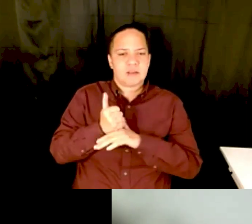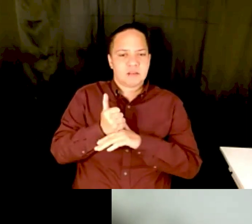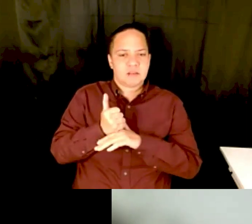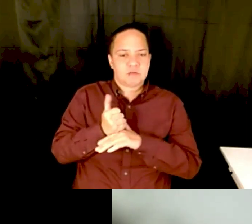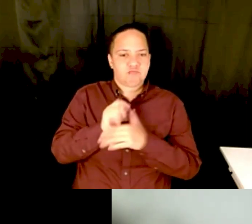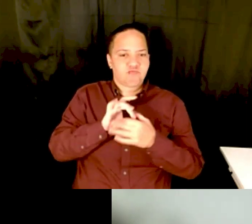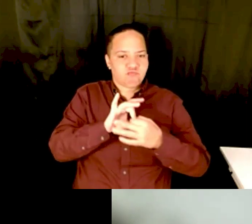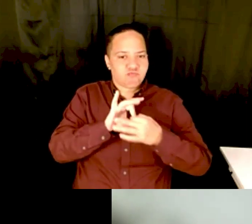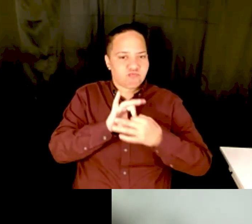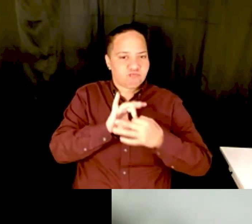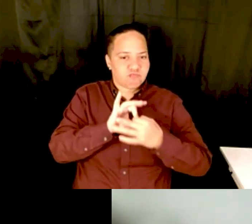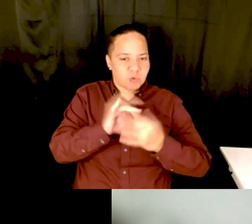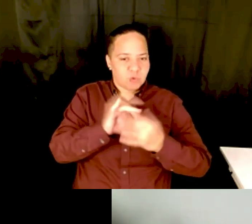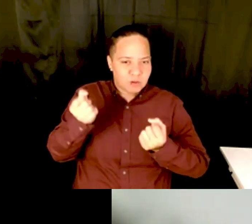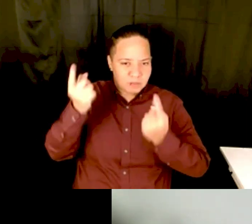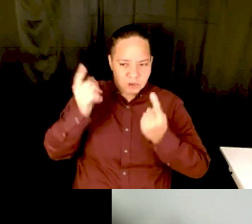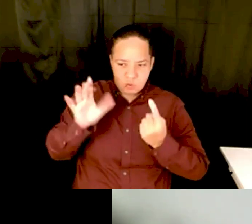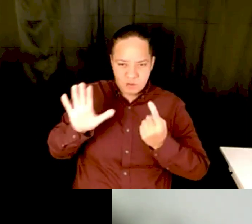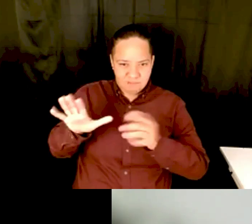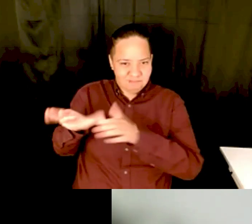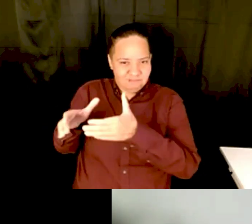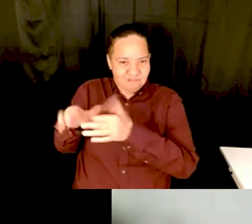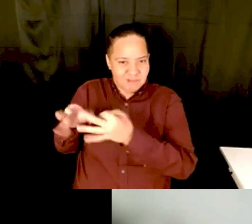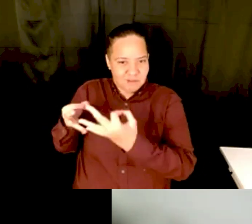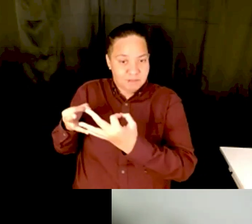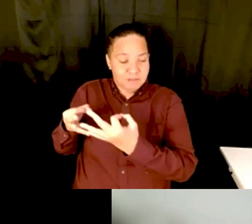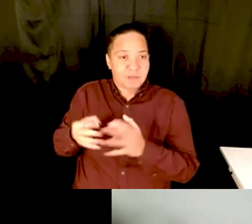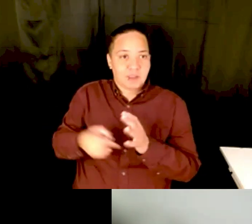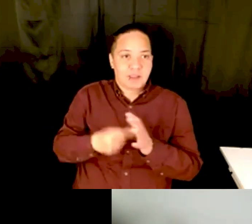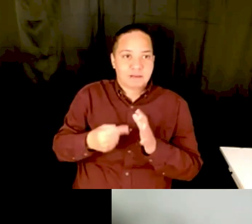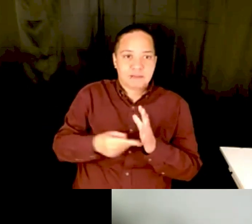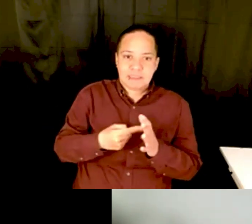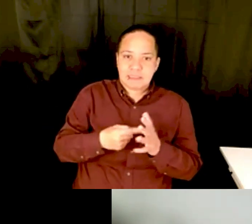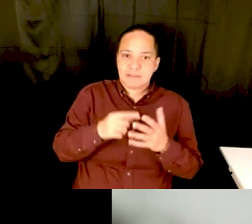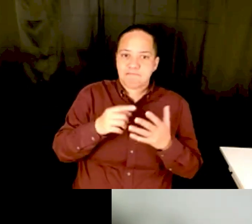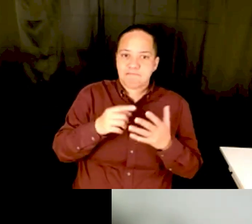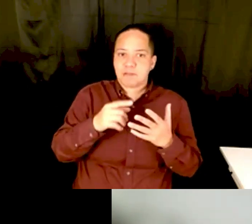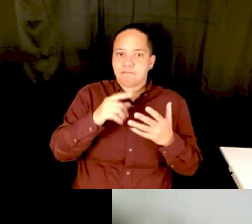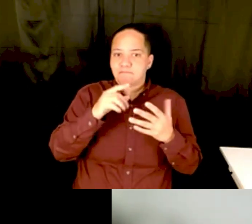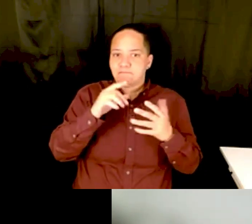terapéutica, establecer una empatía con esa familia. Y a veces eso nos toma varias visitas.